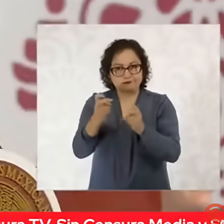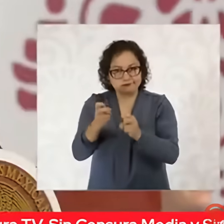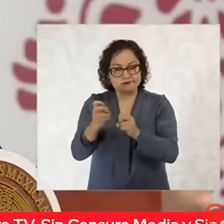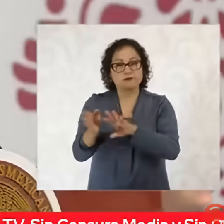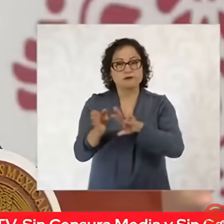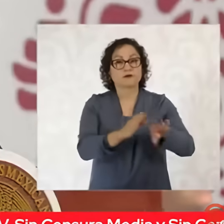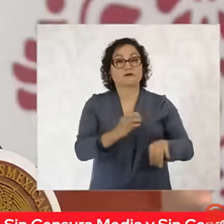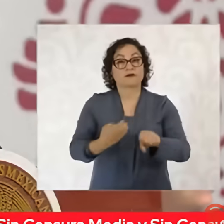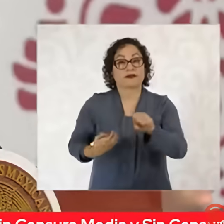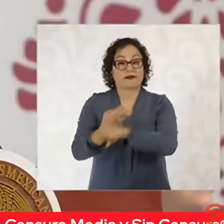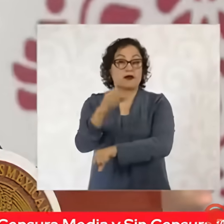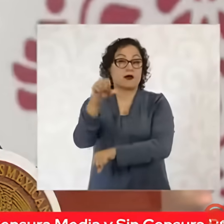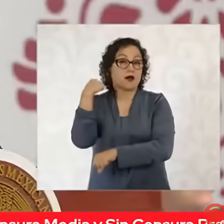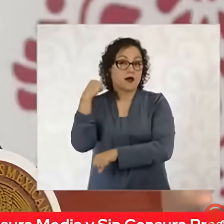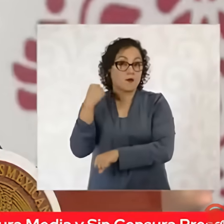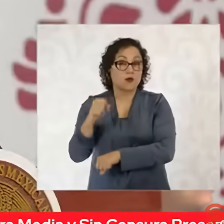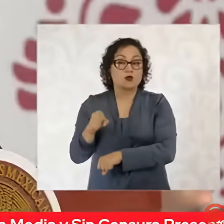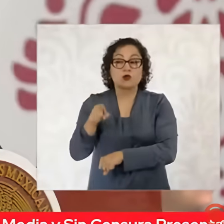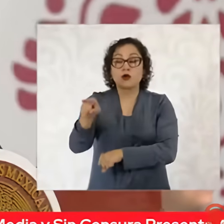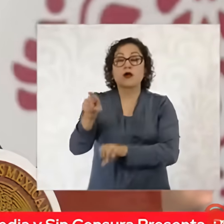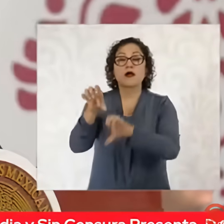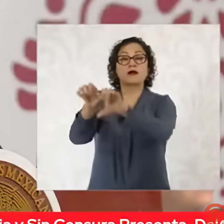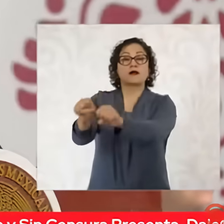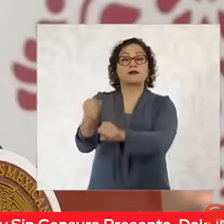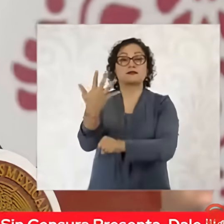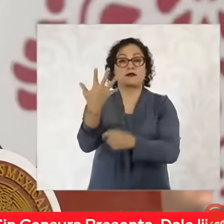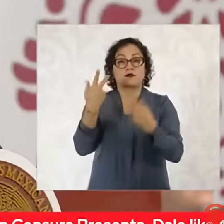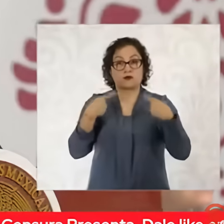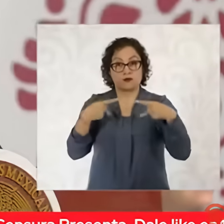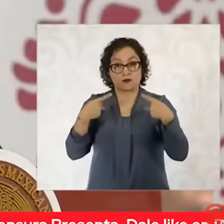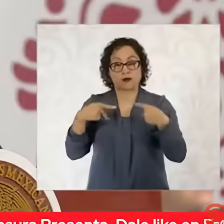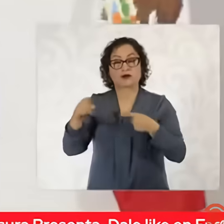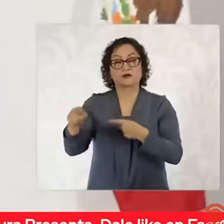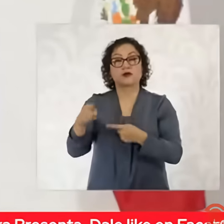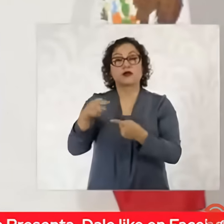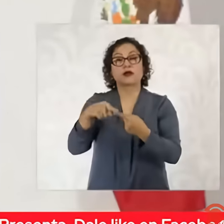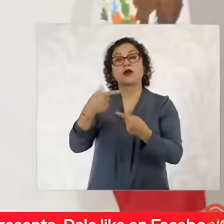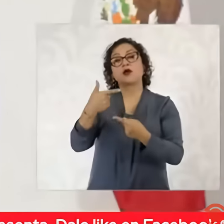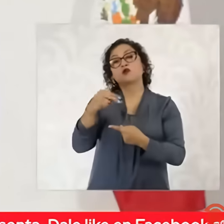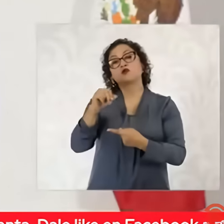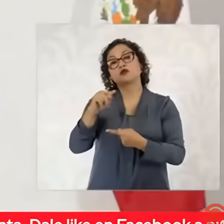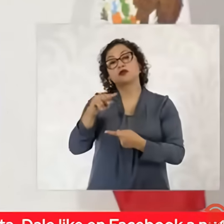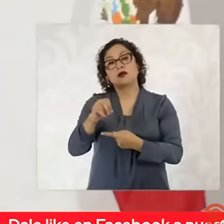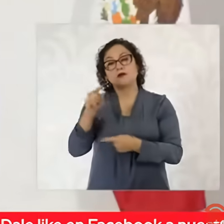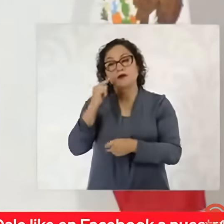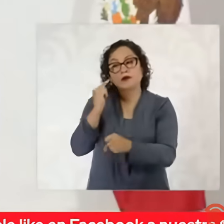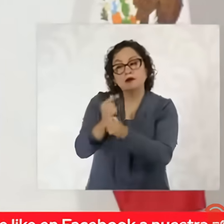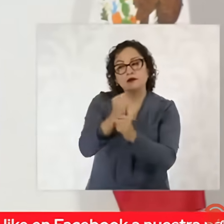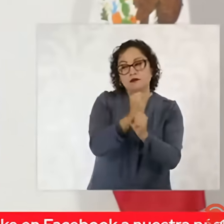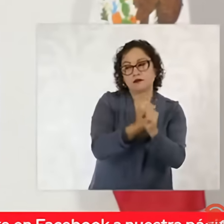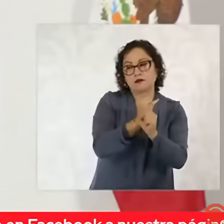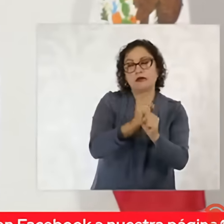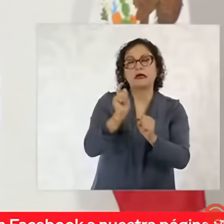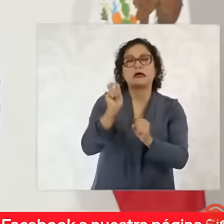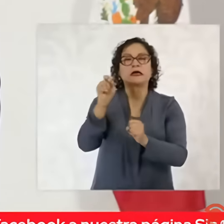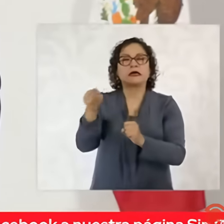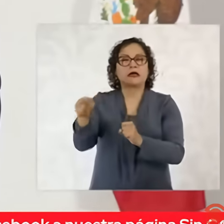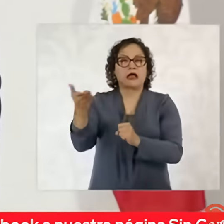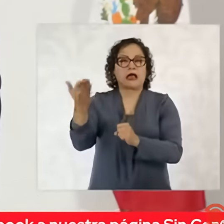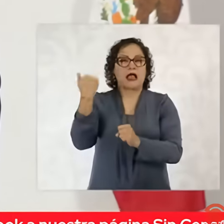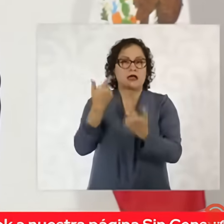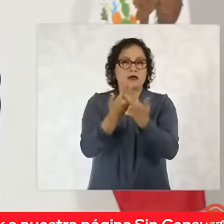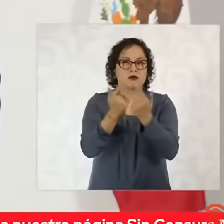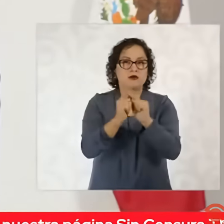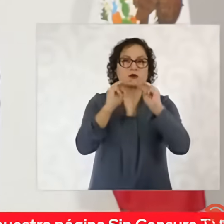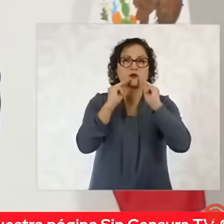Guerrero, donde fueron detenidas 5 personas, entre ellas Gustavo Aldair, identificado como uno de los líderes de Cártel Nuevo Imperio y generador de violencia en la Ciudad